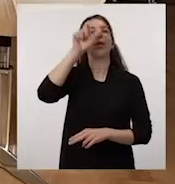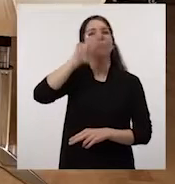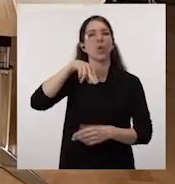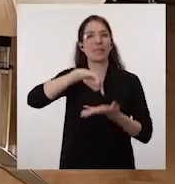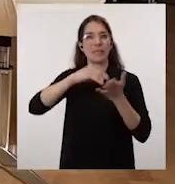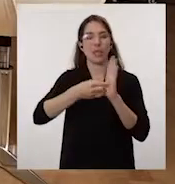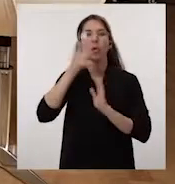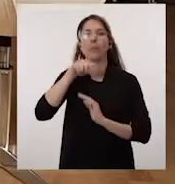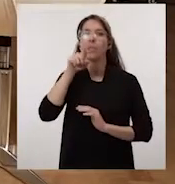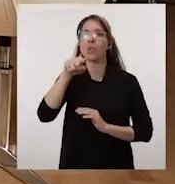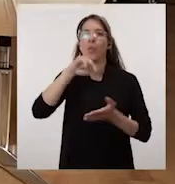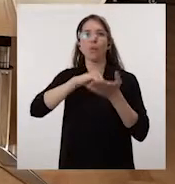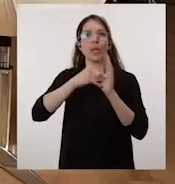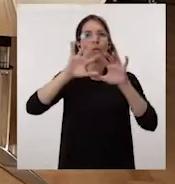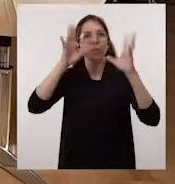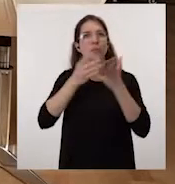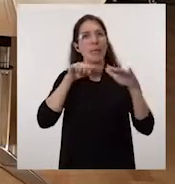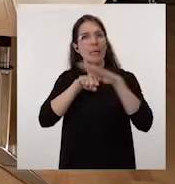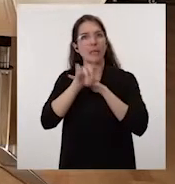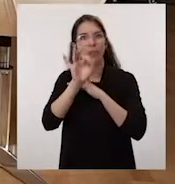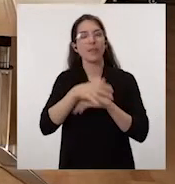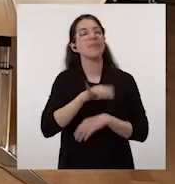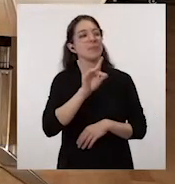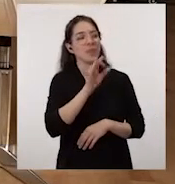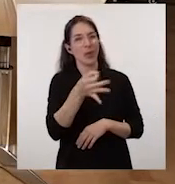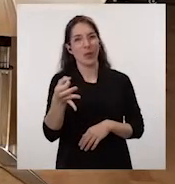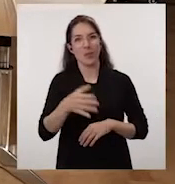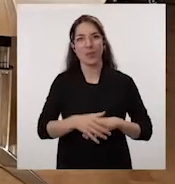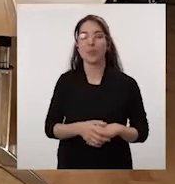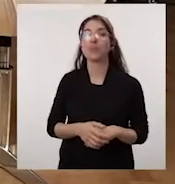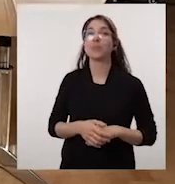ope verdad y además eres gestor de proyectos internacionales